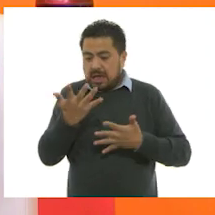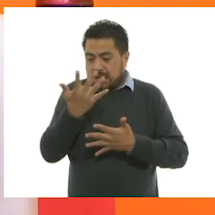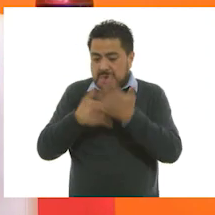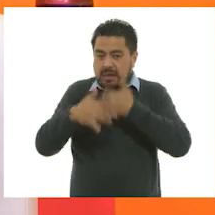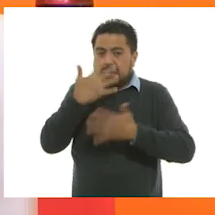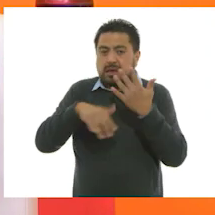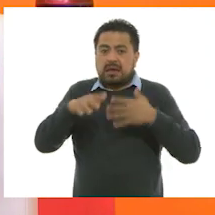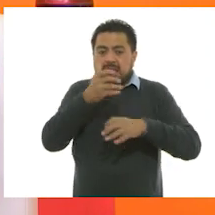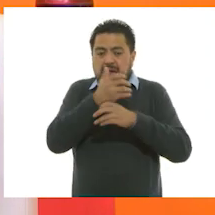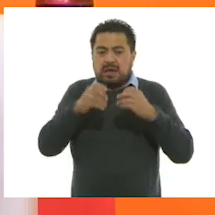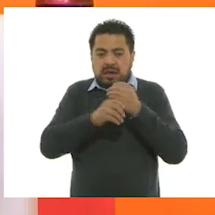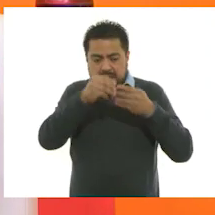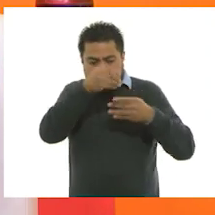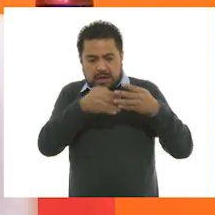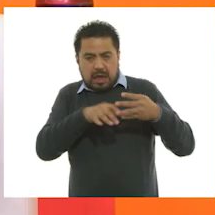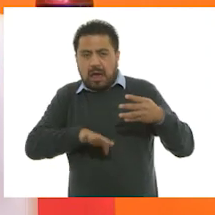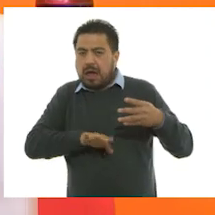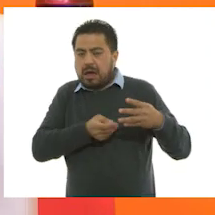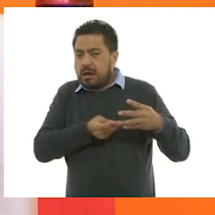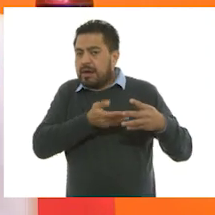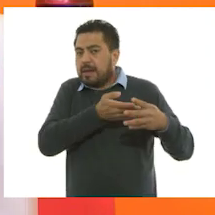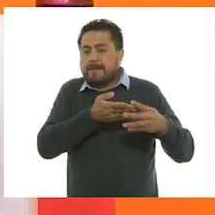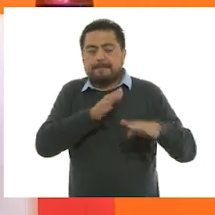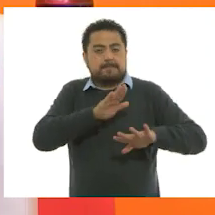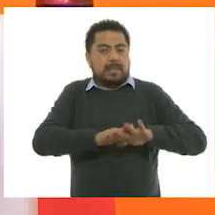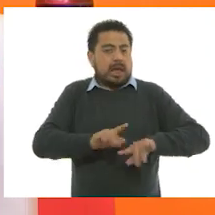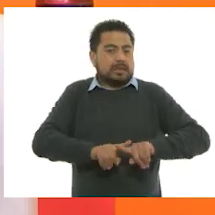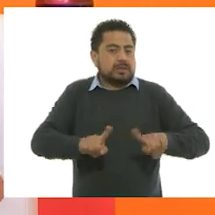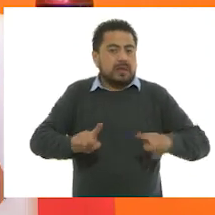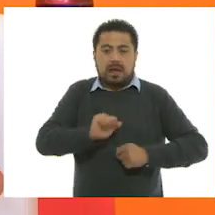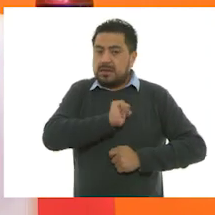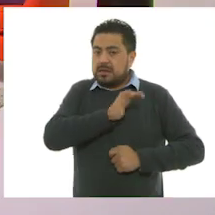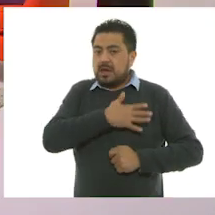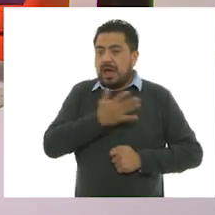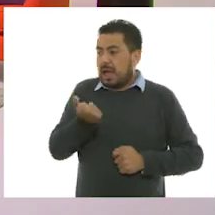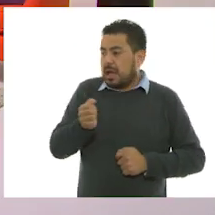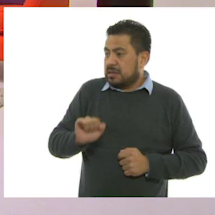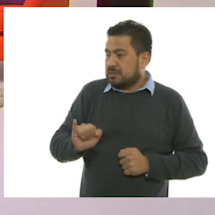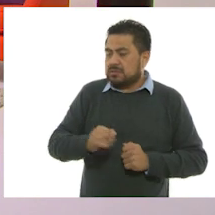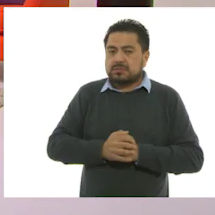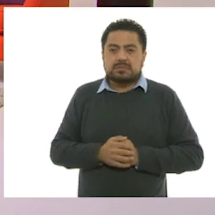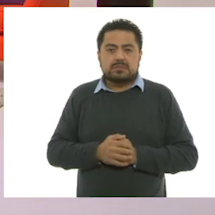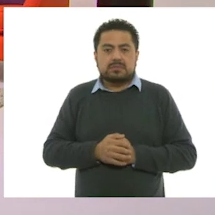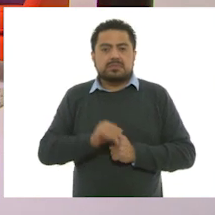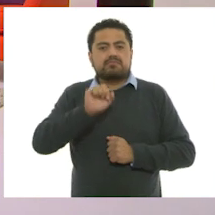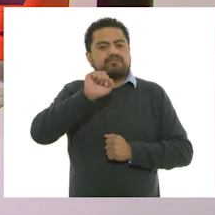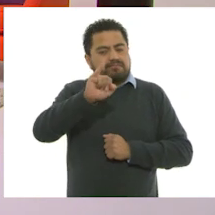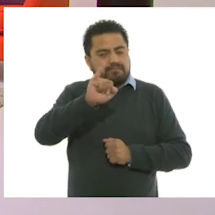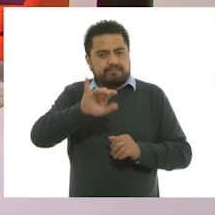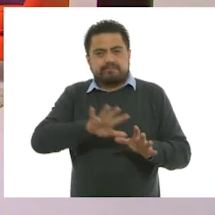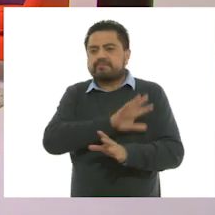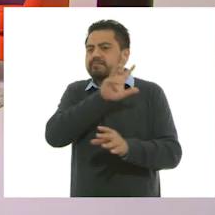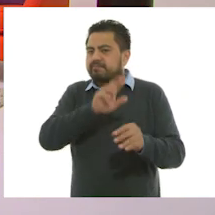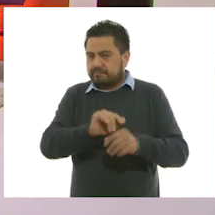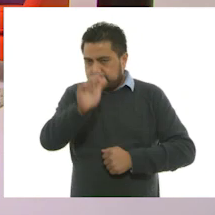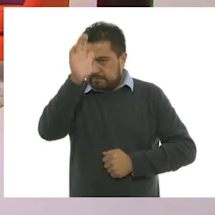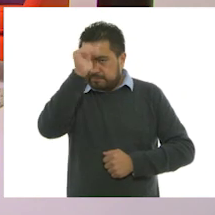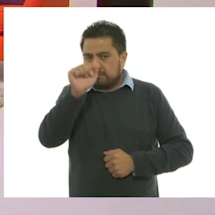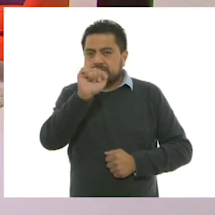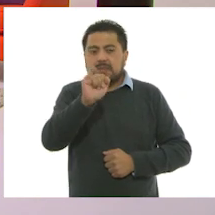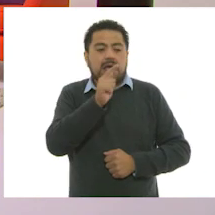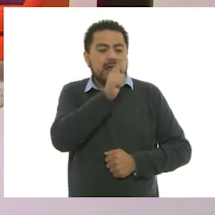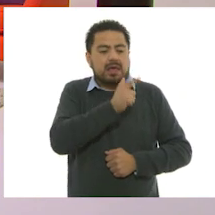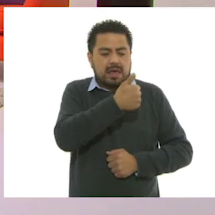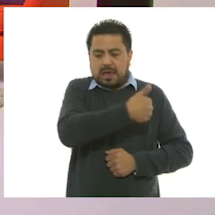tiene características propias. Es muy diferente del español. ¿Es así, Gwendolyn? Totalmente cierto. Ambas lenguas